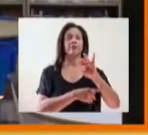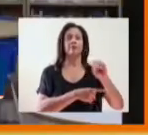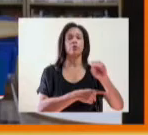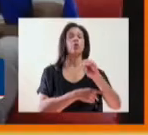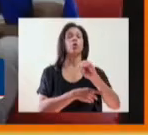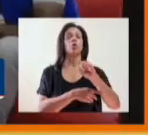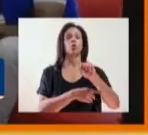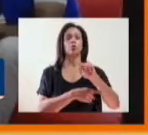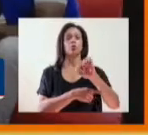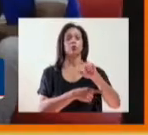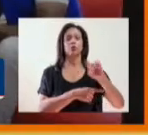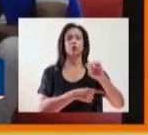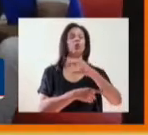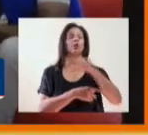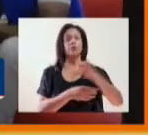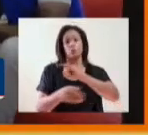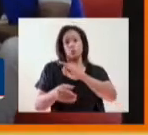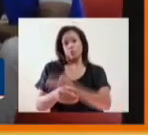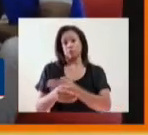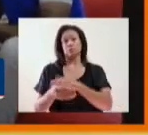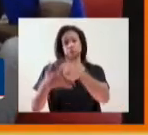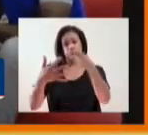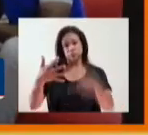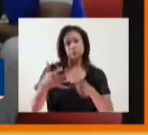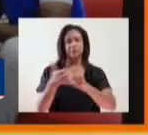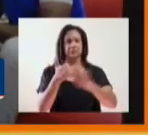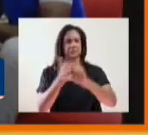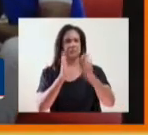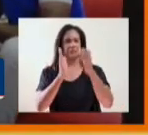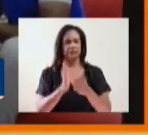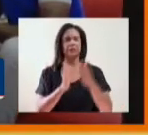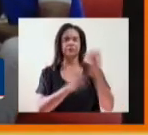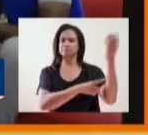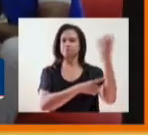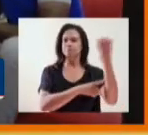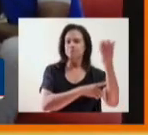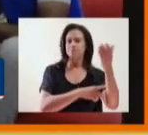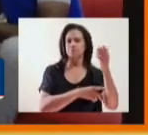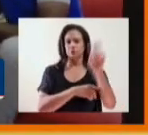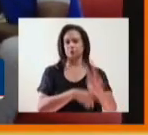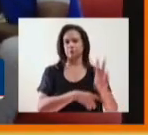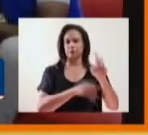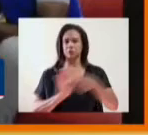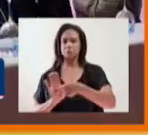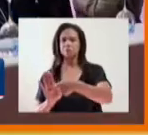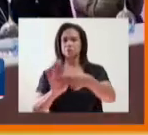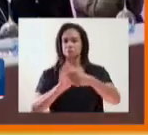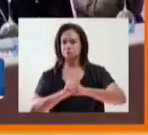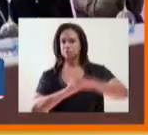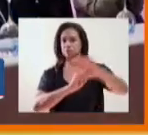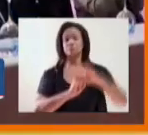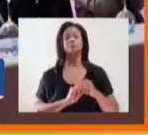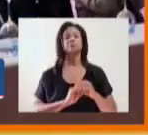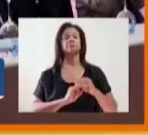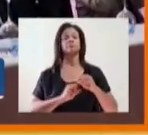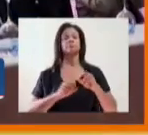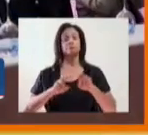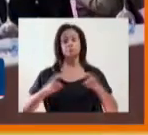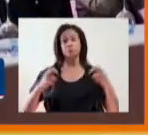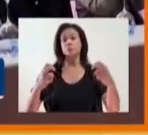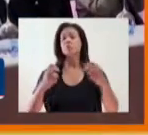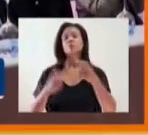recibir las docencia lugares donde no le va a llegar entonces que te va a crear esto a nivel social